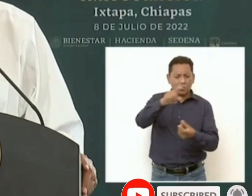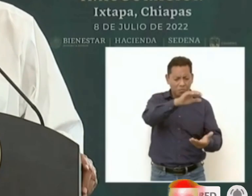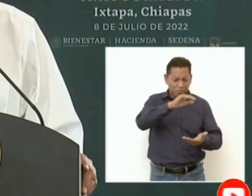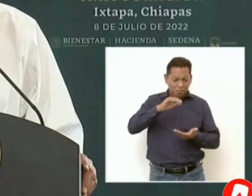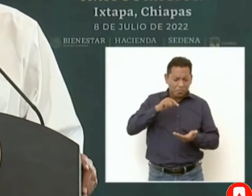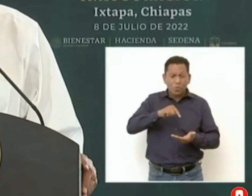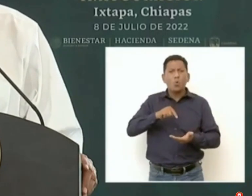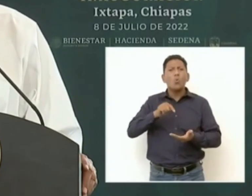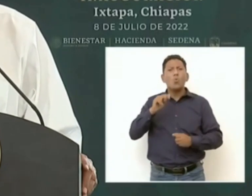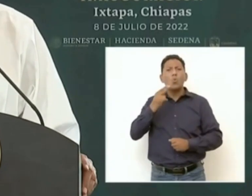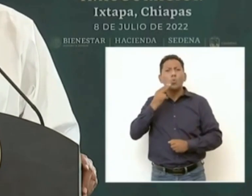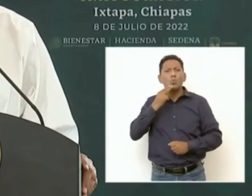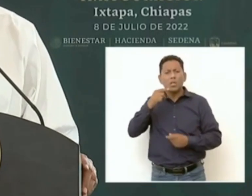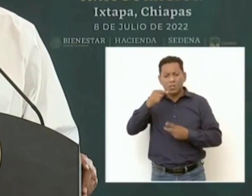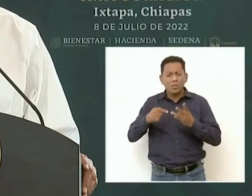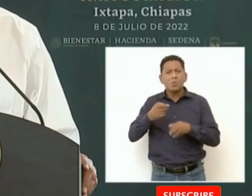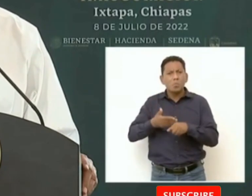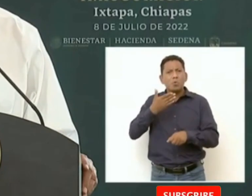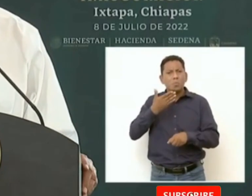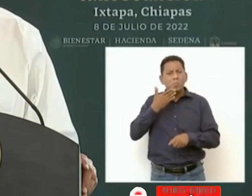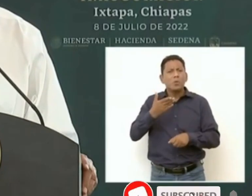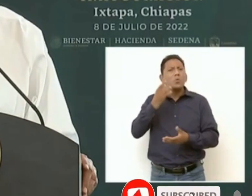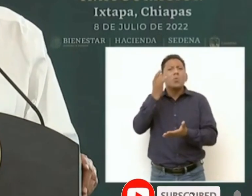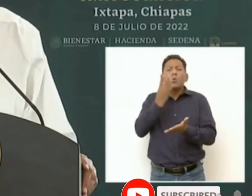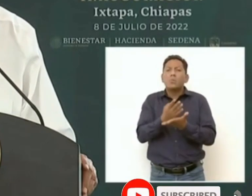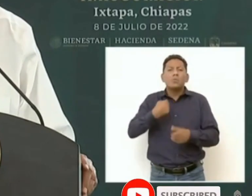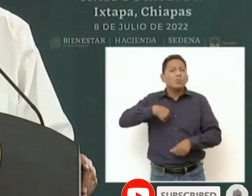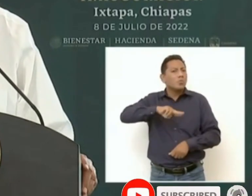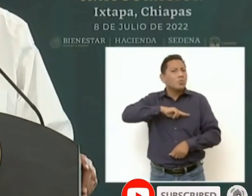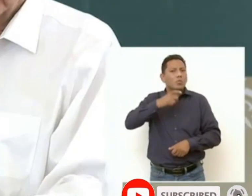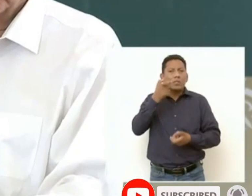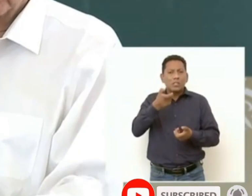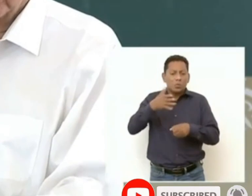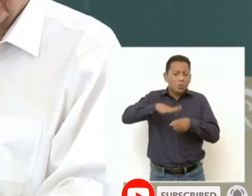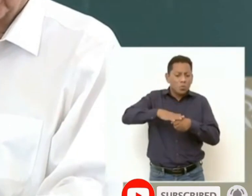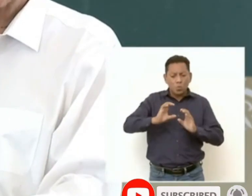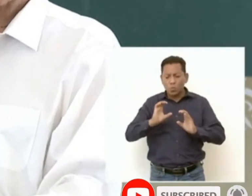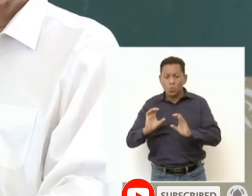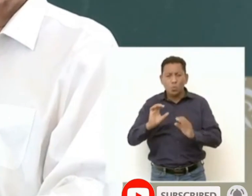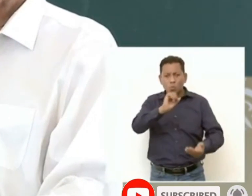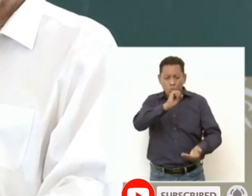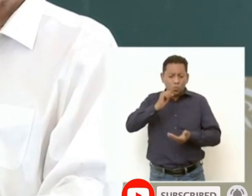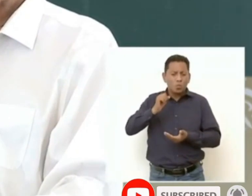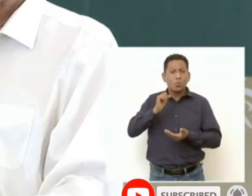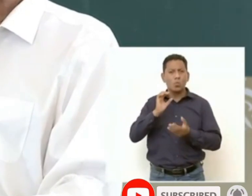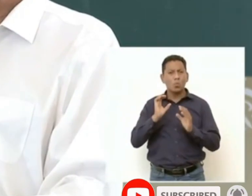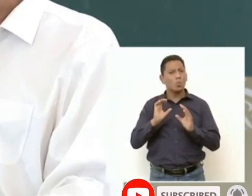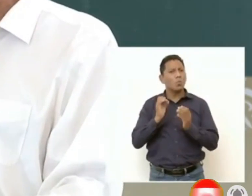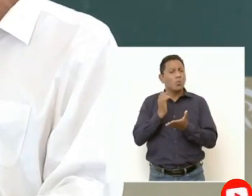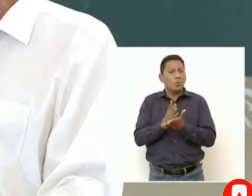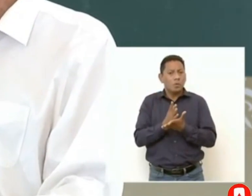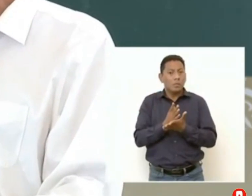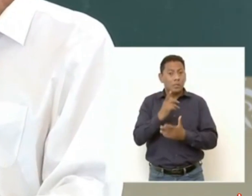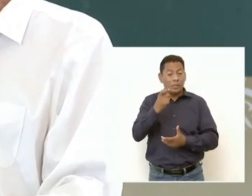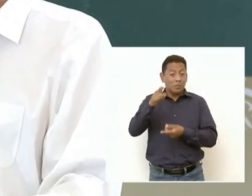no del gobierno. Nosotros somos simplemente administradores de los dineros del pueblo, de manejar